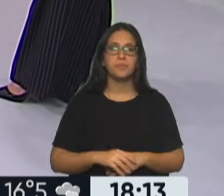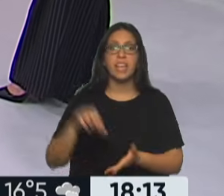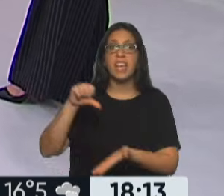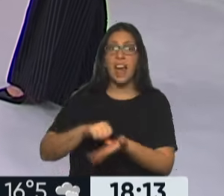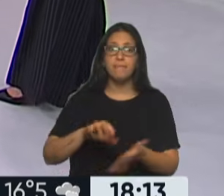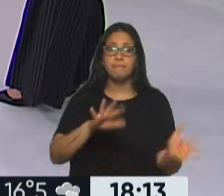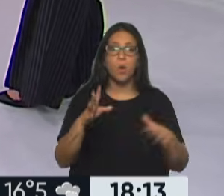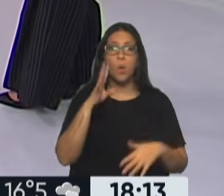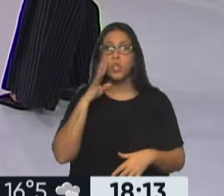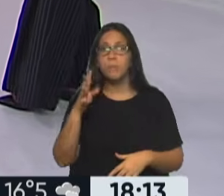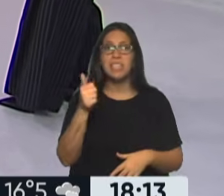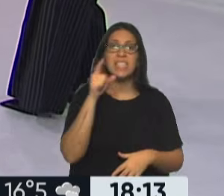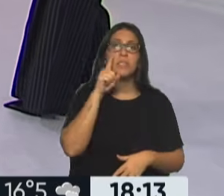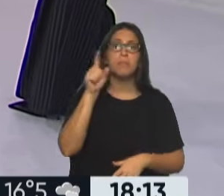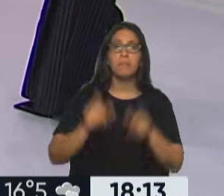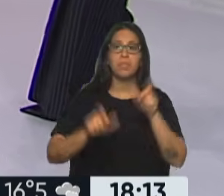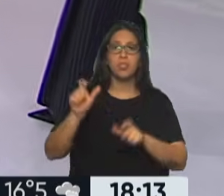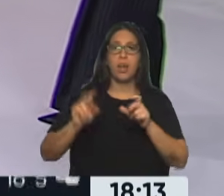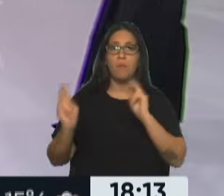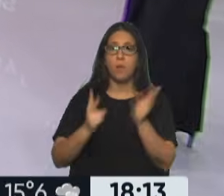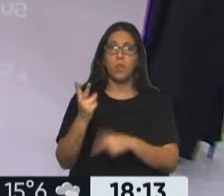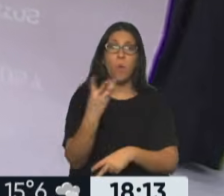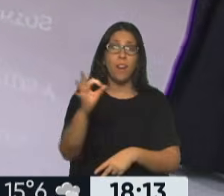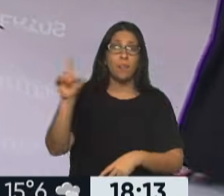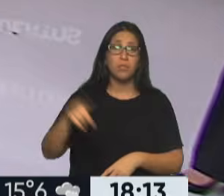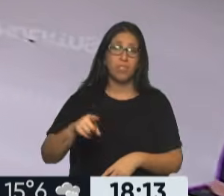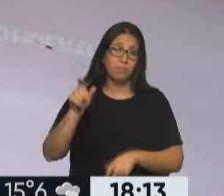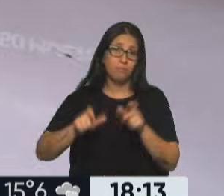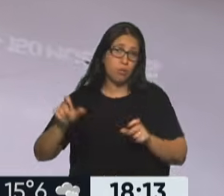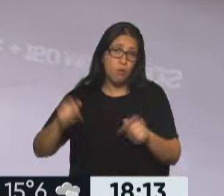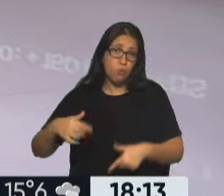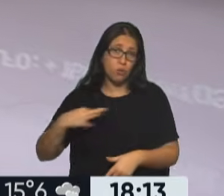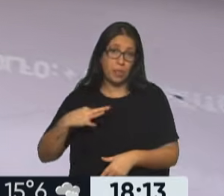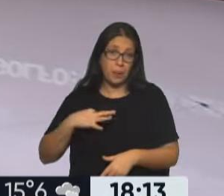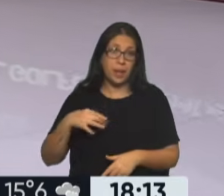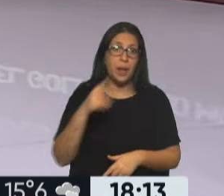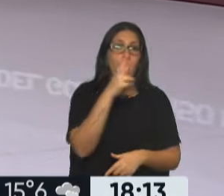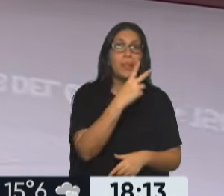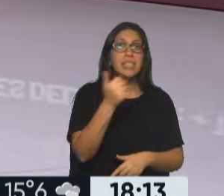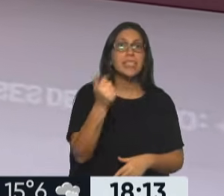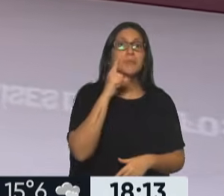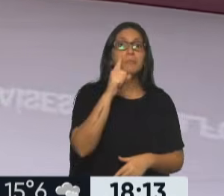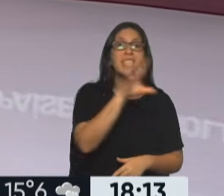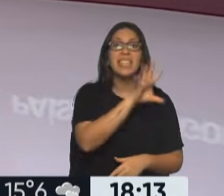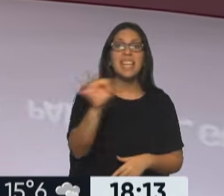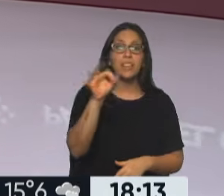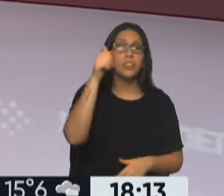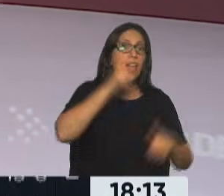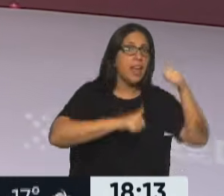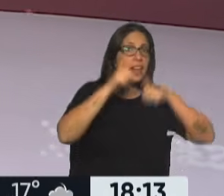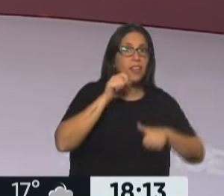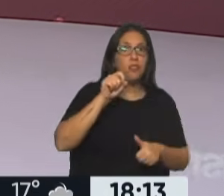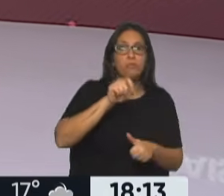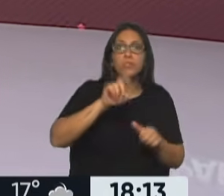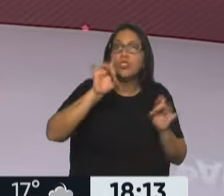Irán, entre 4.000 y 6.000 muertos, el 40% son civiles y hay unos 25.500 heridos. Esto es en Irán.